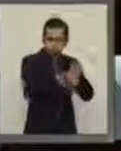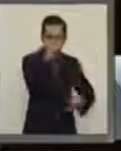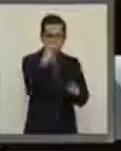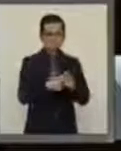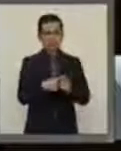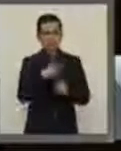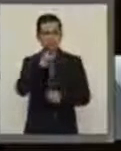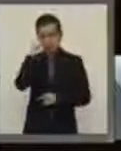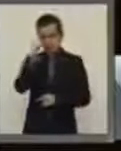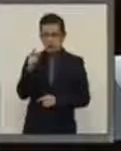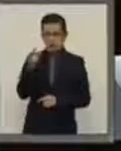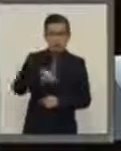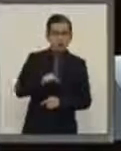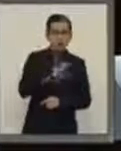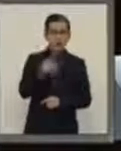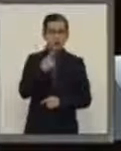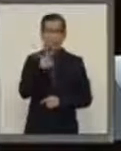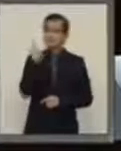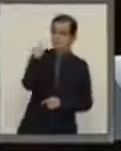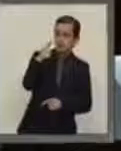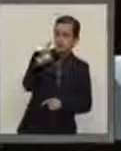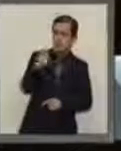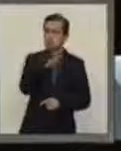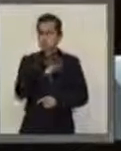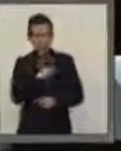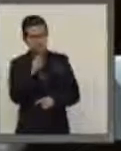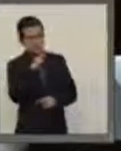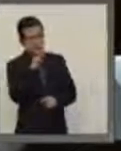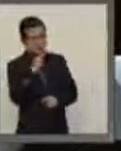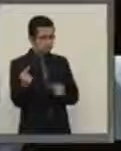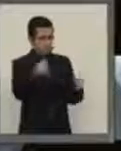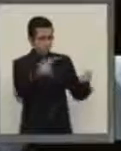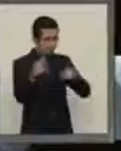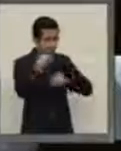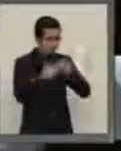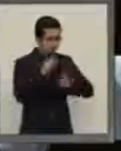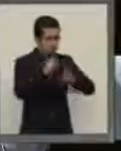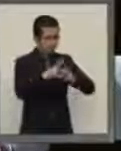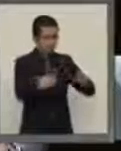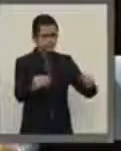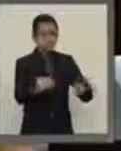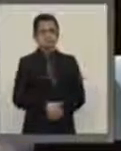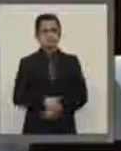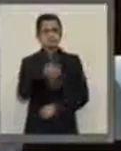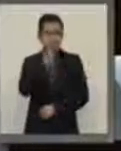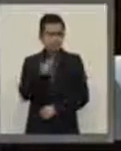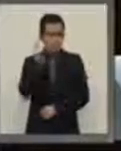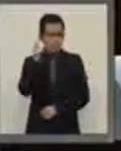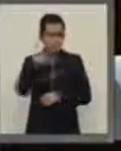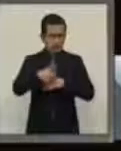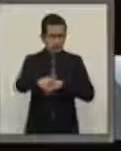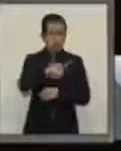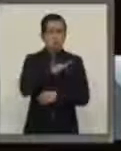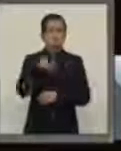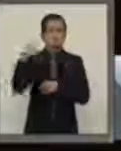interpuestas sean resueltas de manera ágil y oportuna, y que podemos también aspirar a una verdadera autonomía de